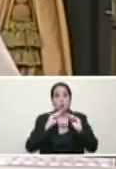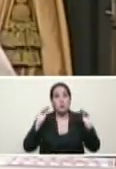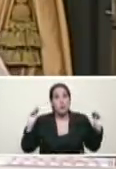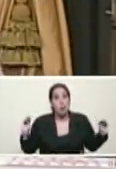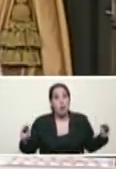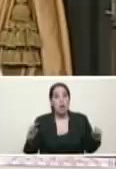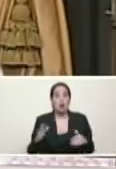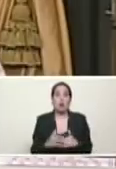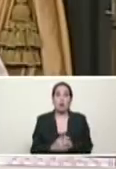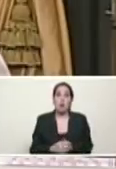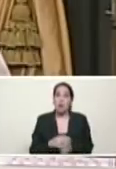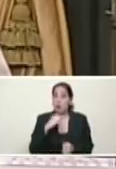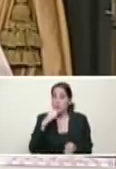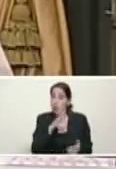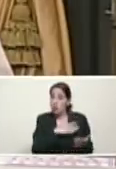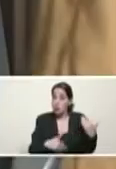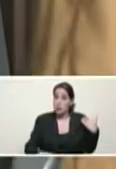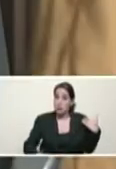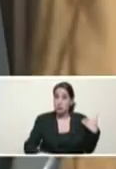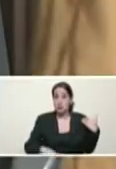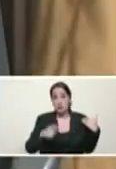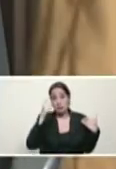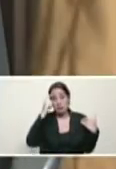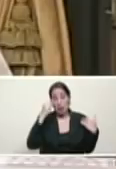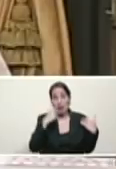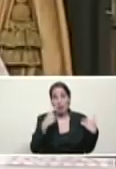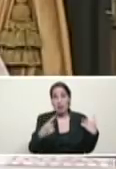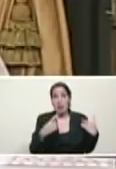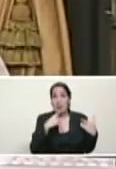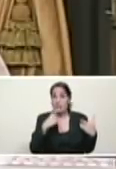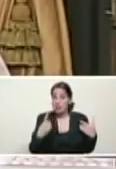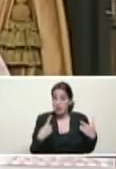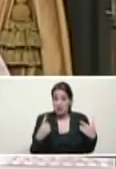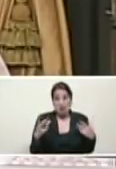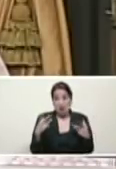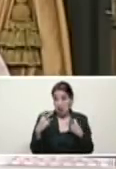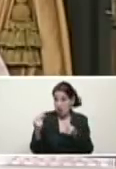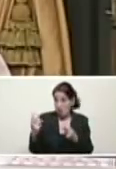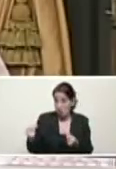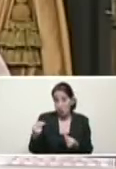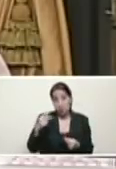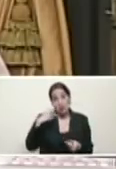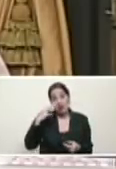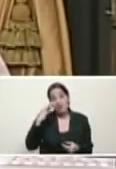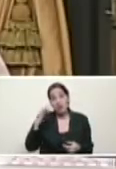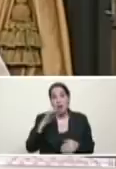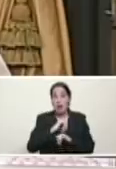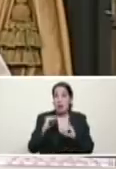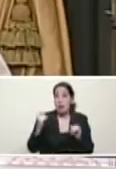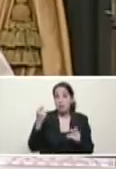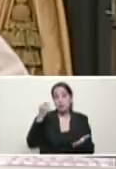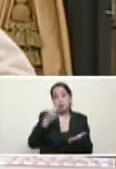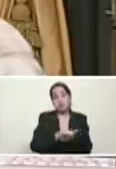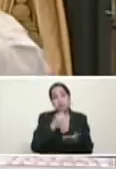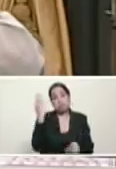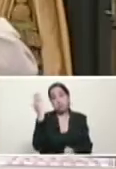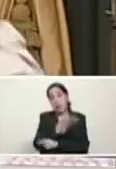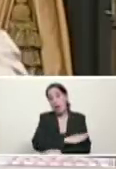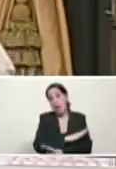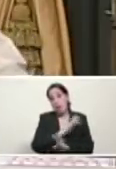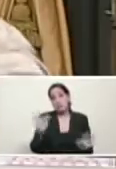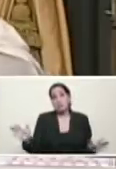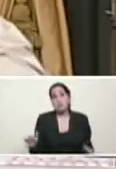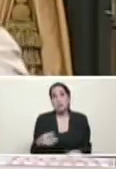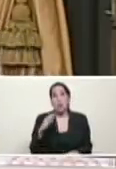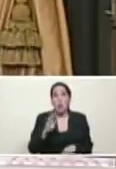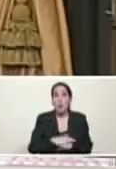más, vicepresidenta, si ellos se niegan, hay que meterles ante la fiscalía un recurso y que la fiscalía actúe, porque esto es